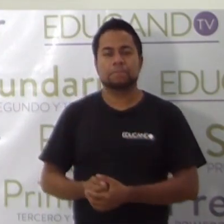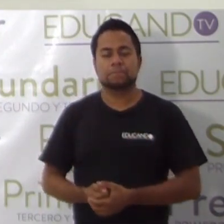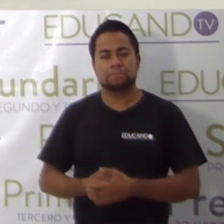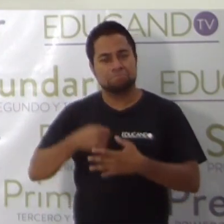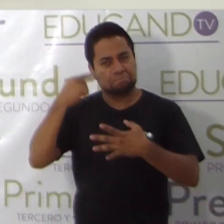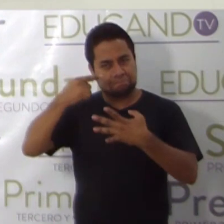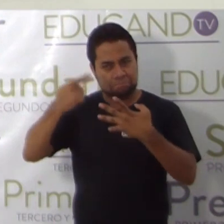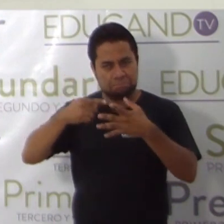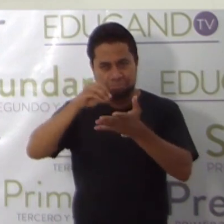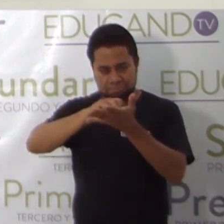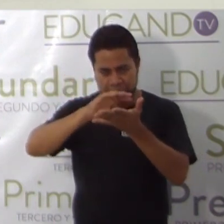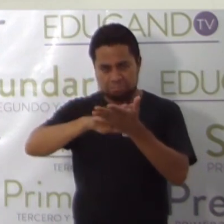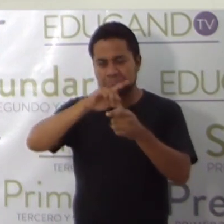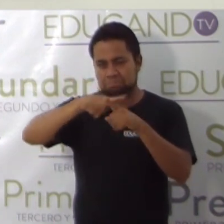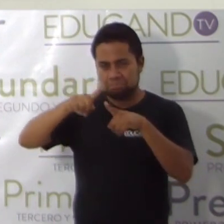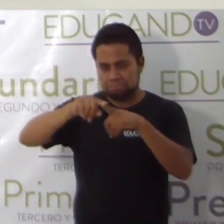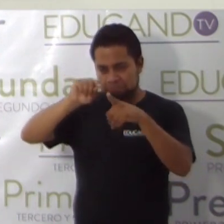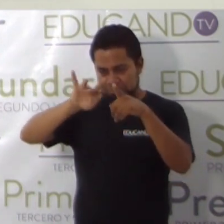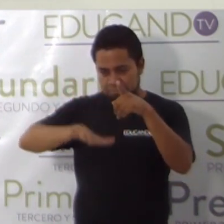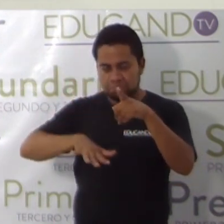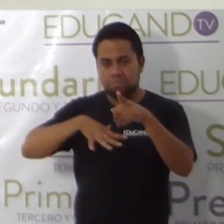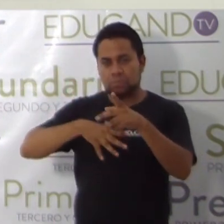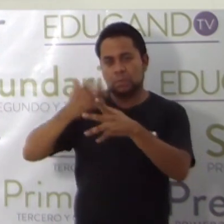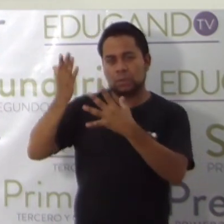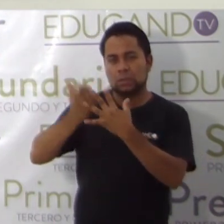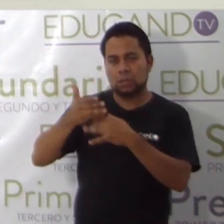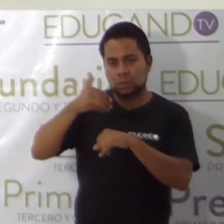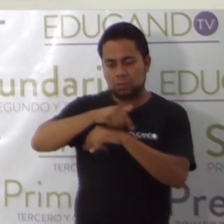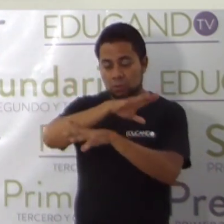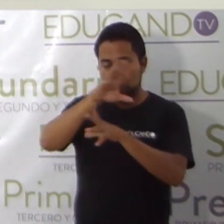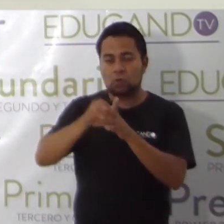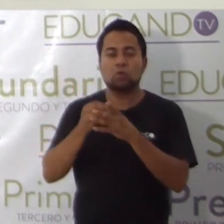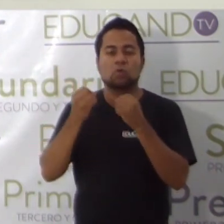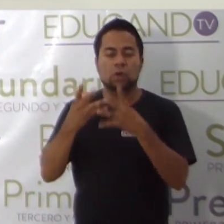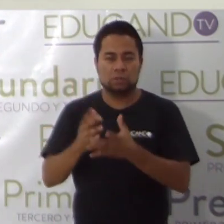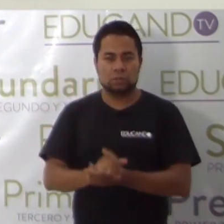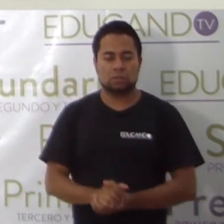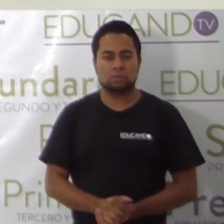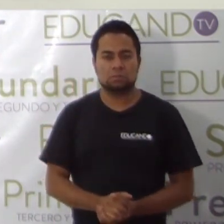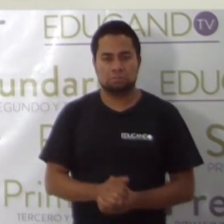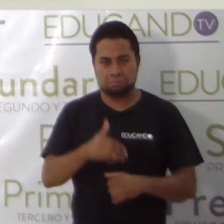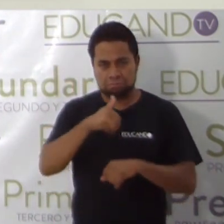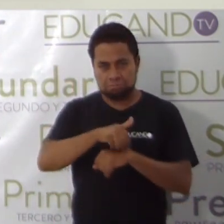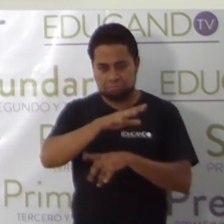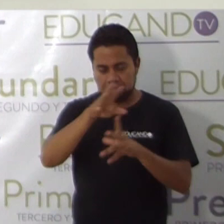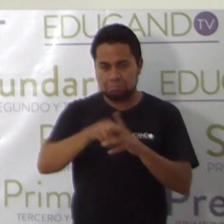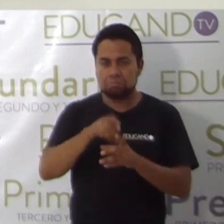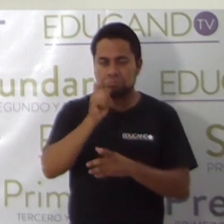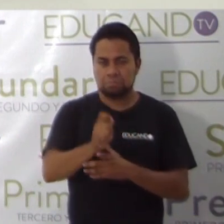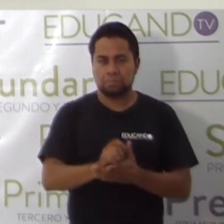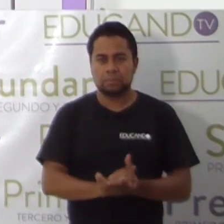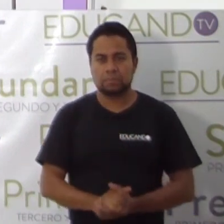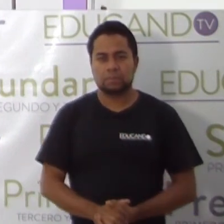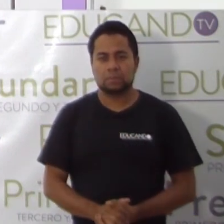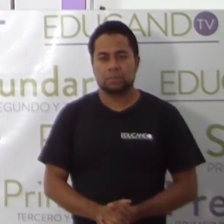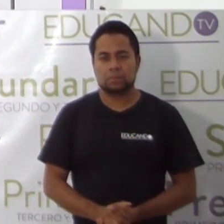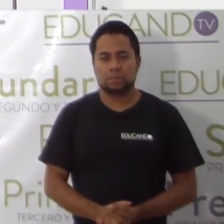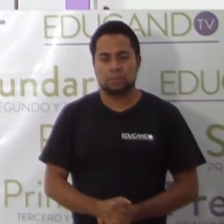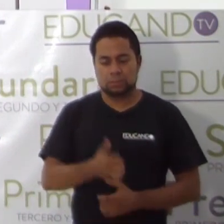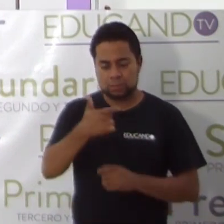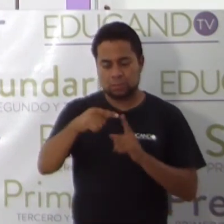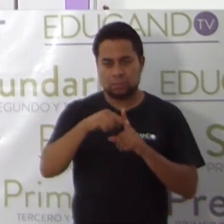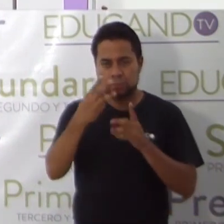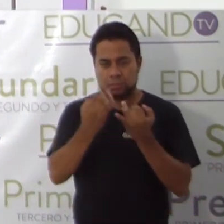cada uno de los datos de la frecuencia absoluta entre el número total de datos. ¿Y cuál es el número total de datos? 7 más